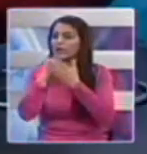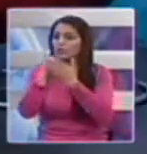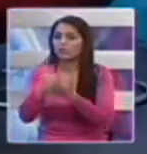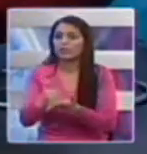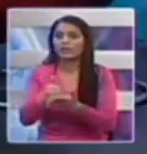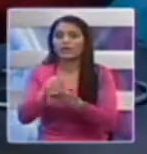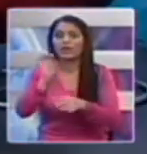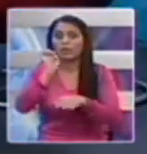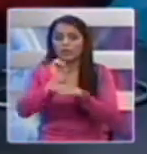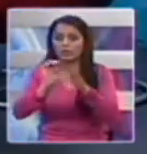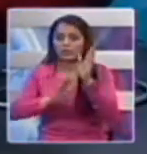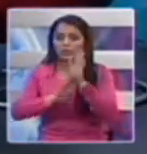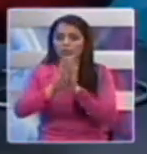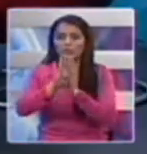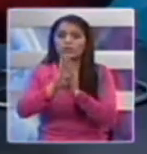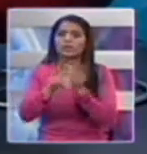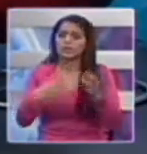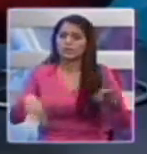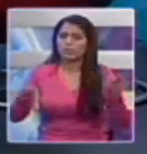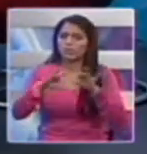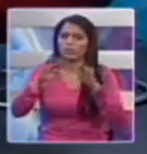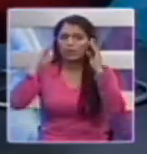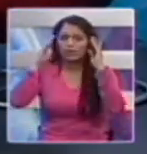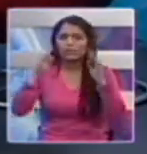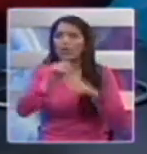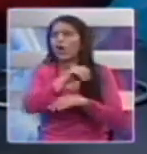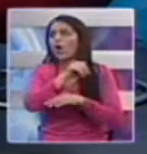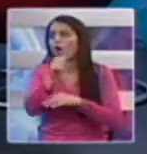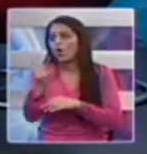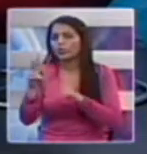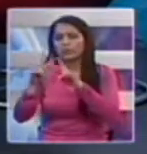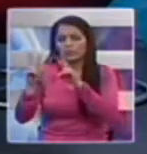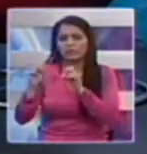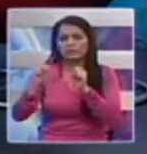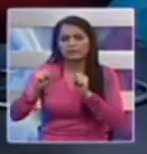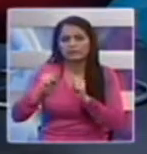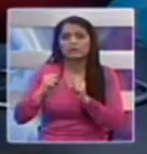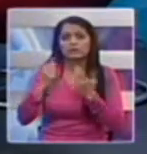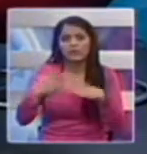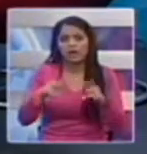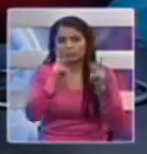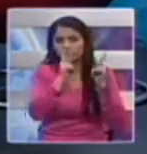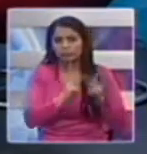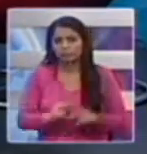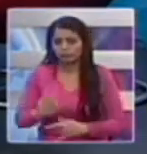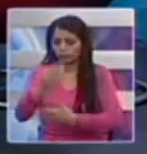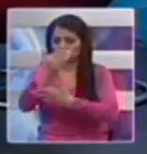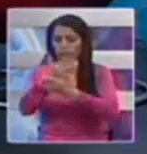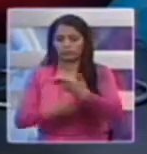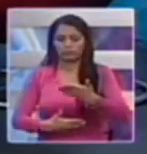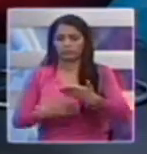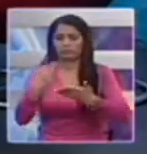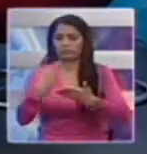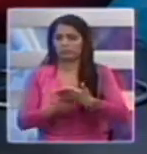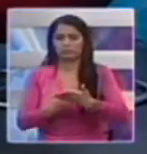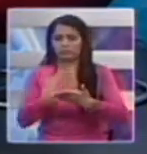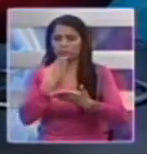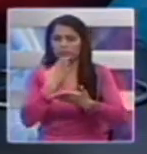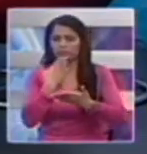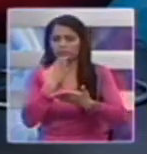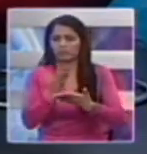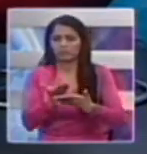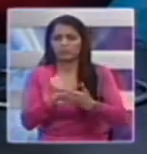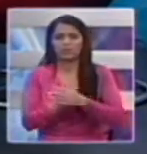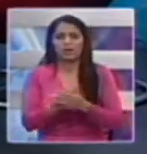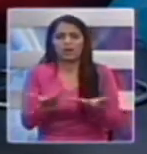sin descuidar los otros sectores. Tenemos un plan integral donde realmente se va a motivar y estimular